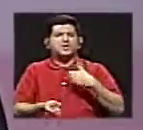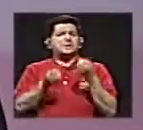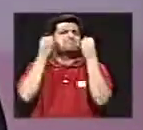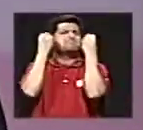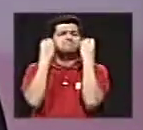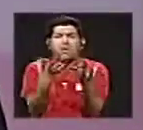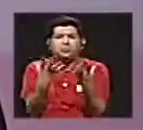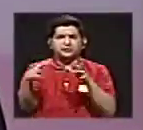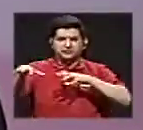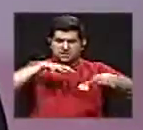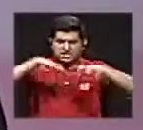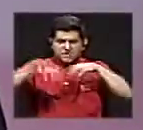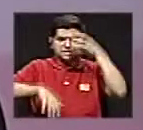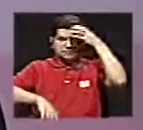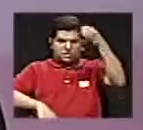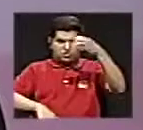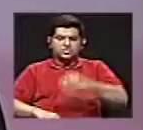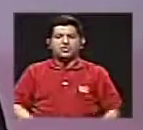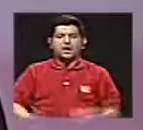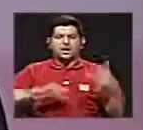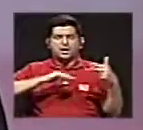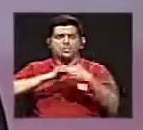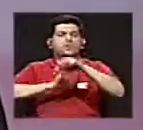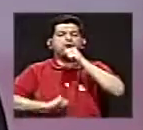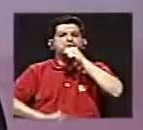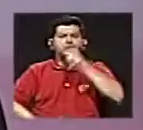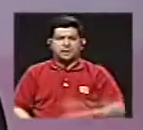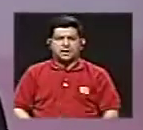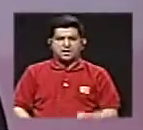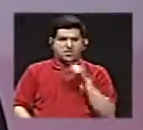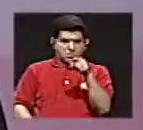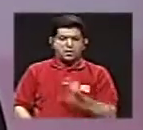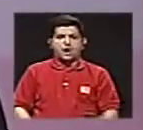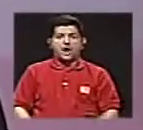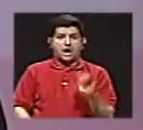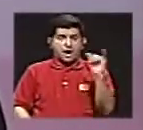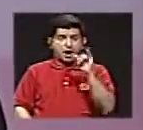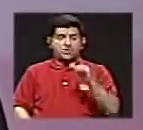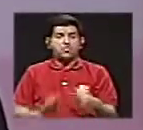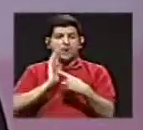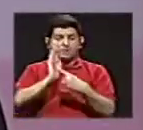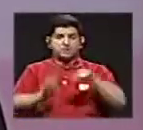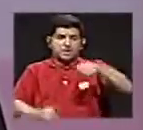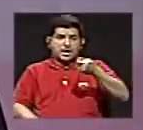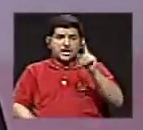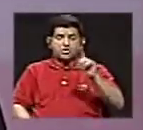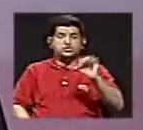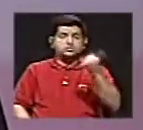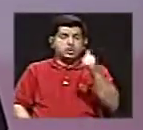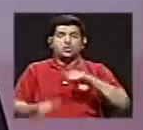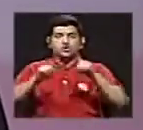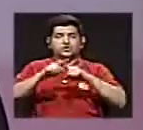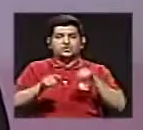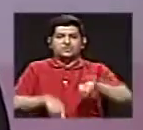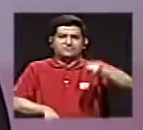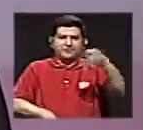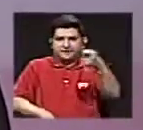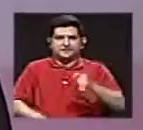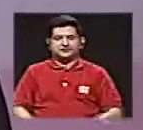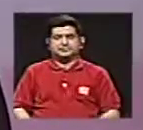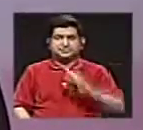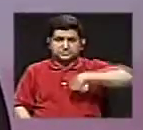cualquier cantidad de eventos culturales en Puerto Viejo, que se ha estado pasando inclusive en Canal 11 y en otros canales,